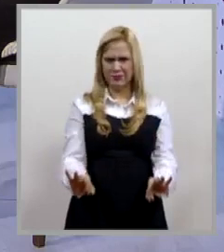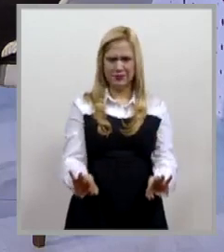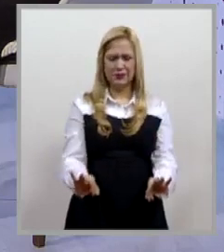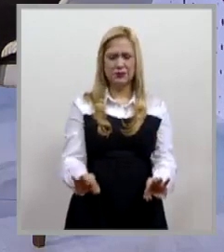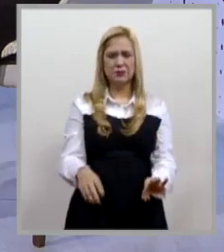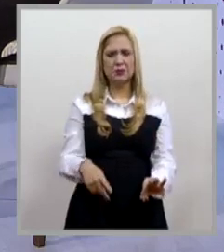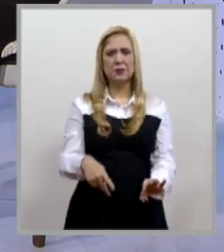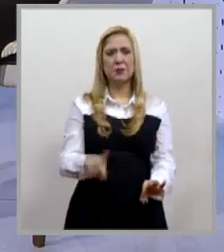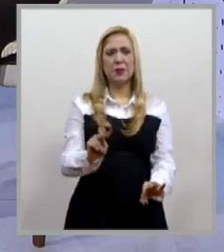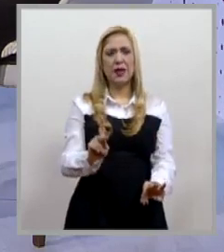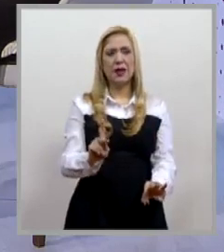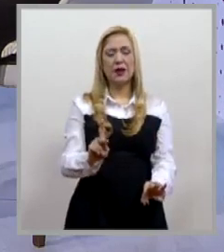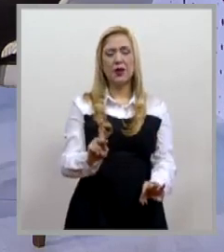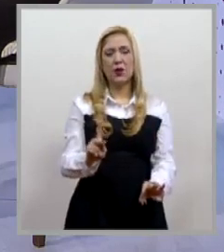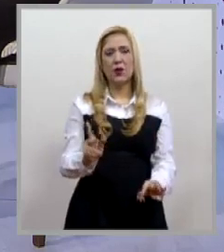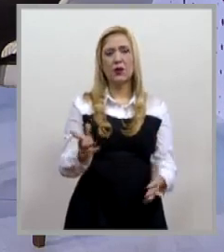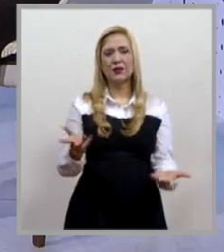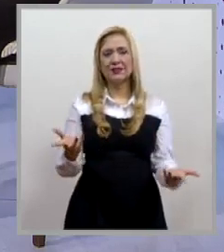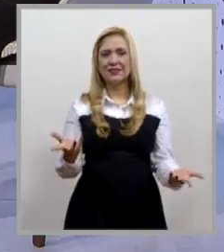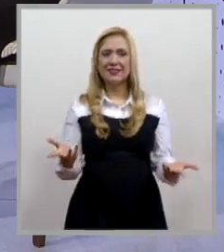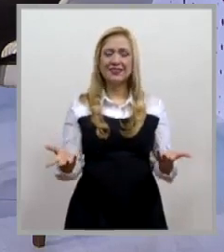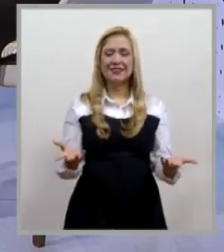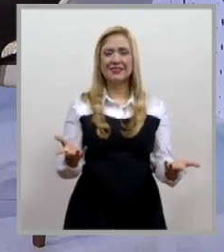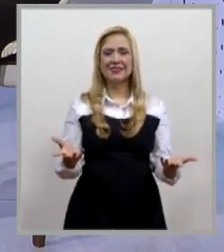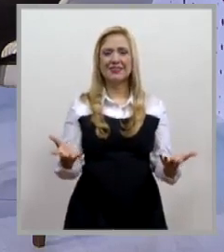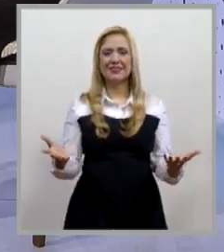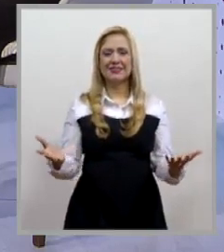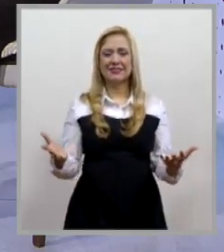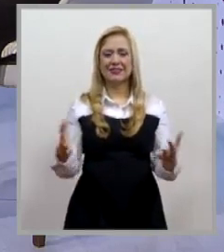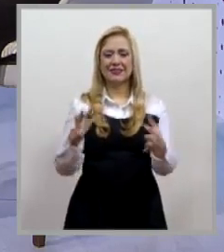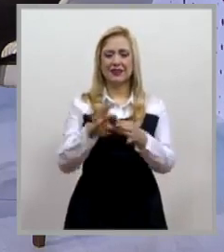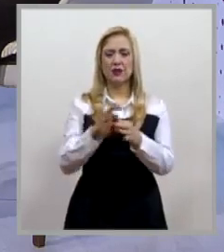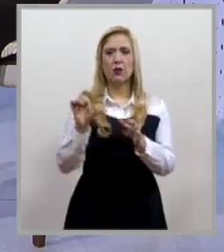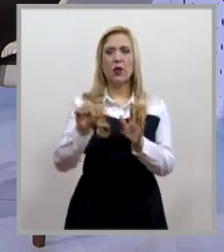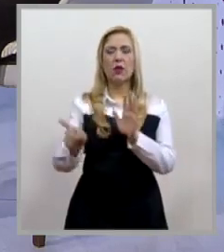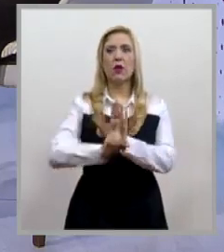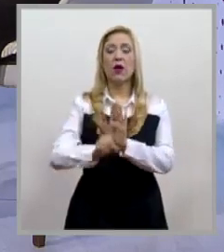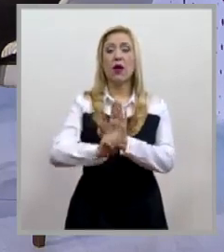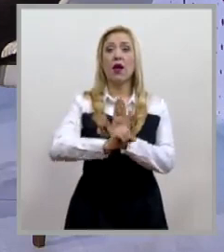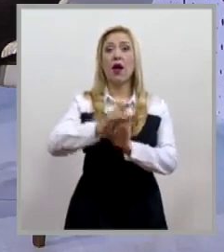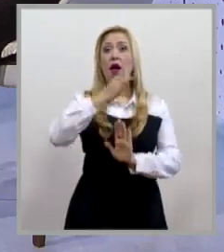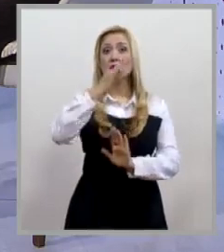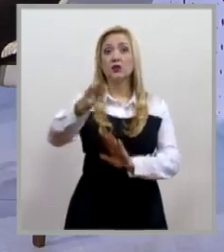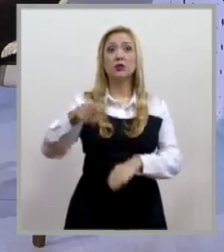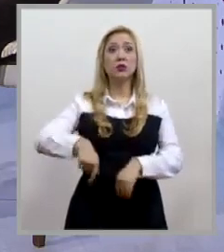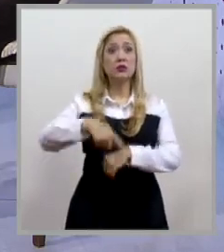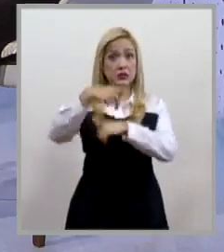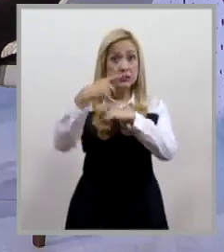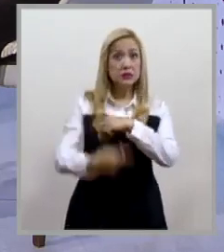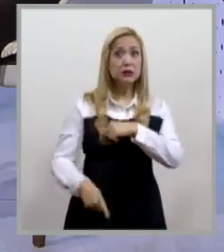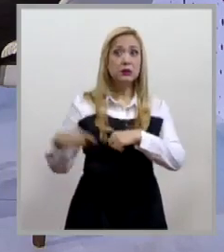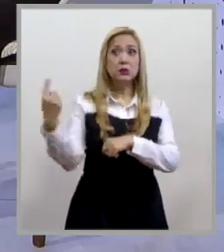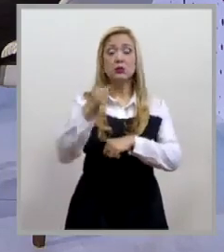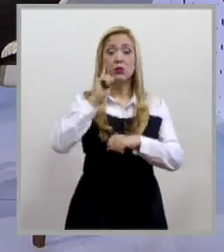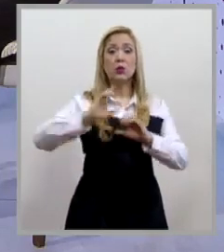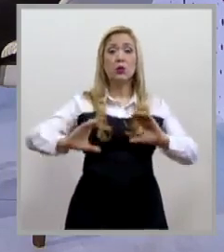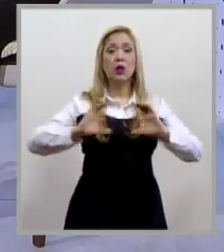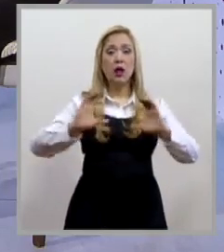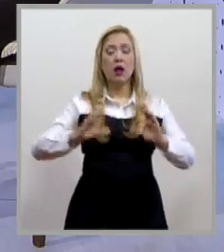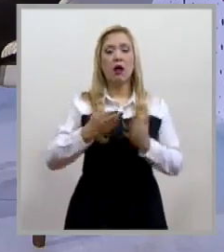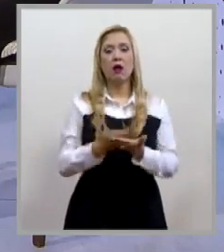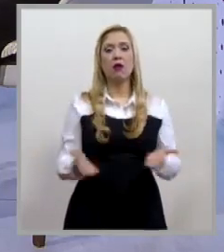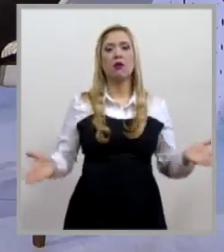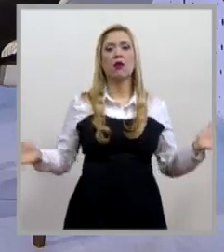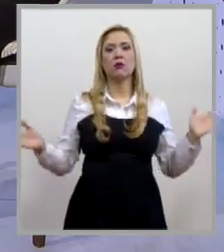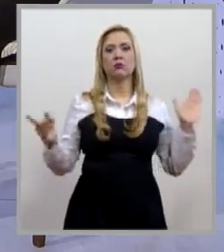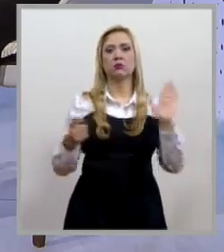que coexistían y creo que eso, las alertas de violencia de género nos lo colocaron enfrente, ¿no? Que a